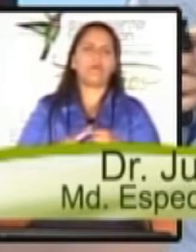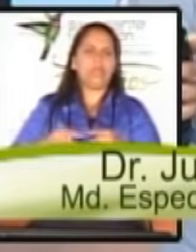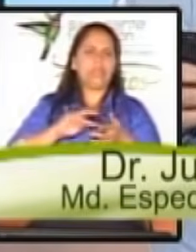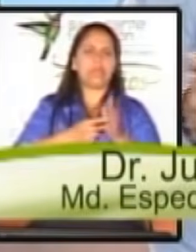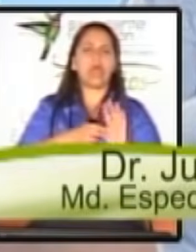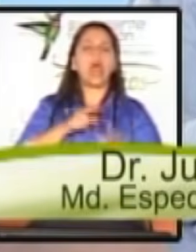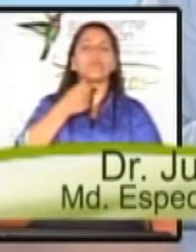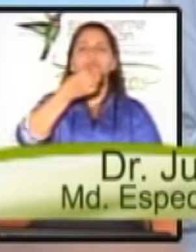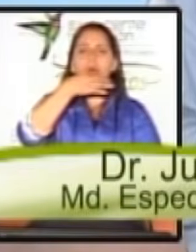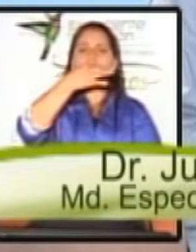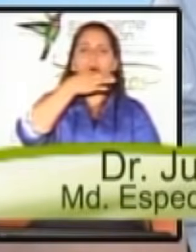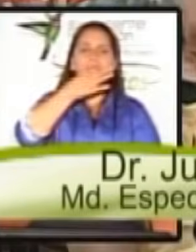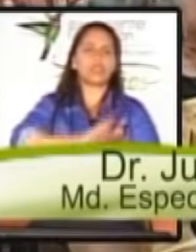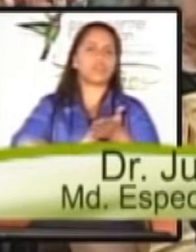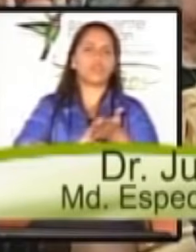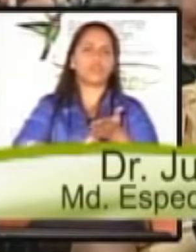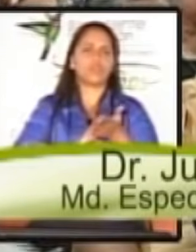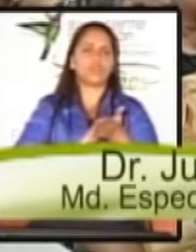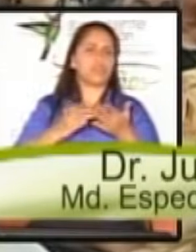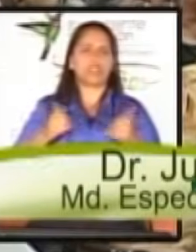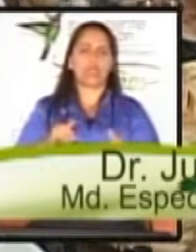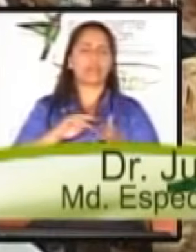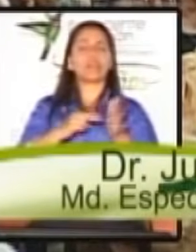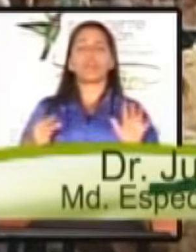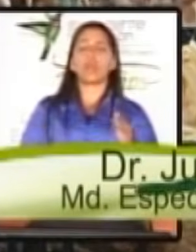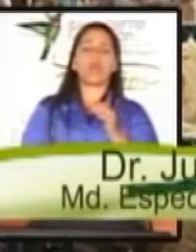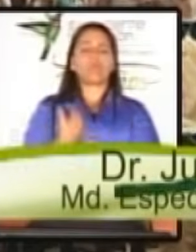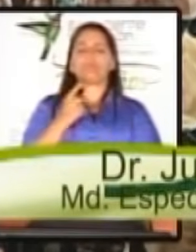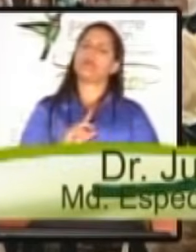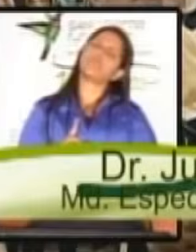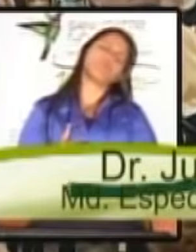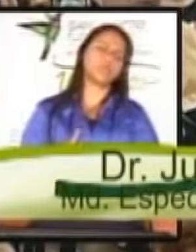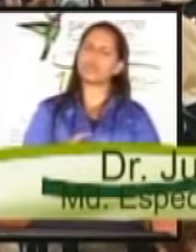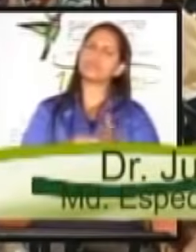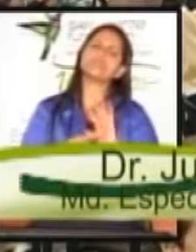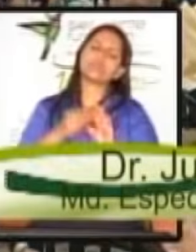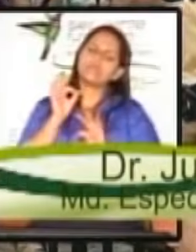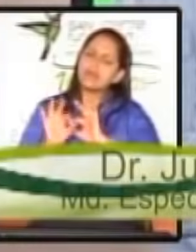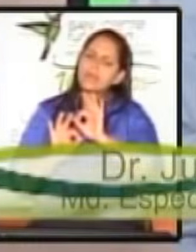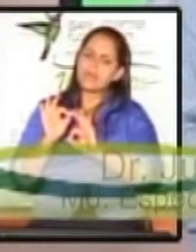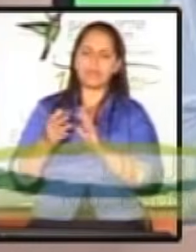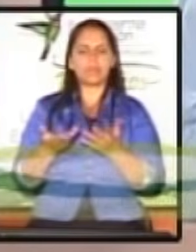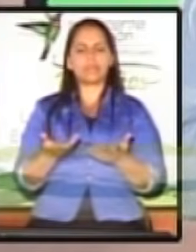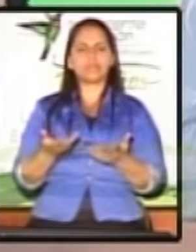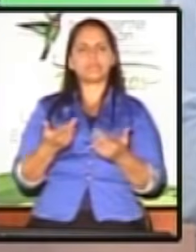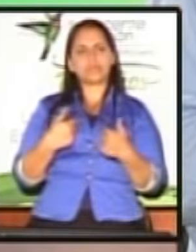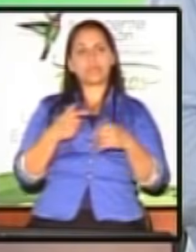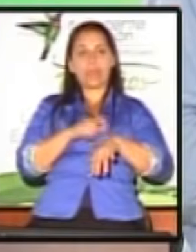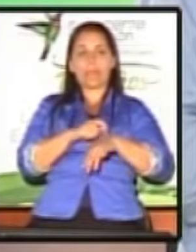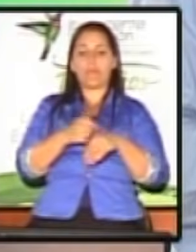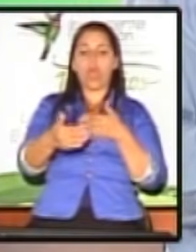mandar morfina o sabe de la última tecnología. Para terminar, y no excederme en el